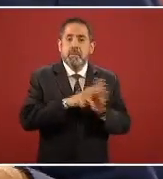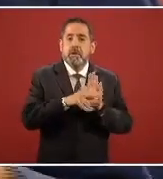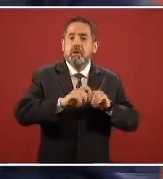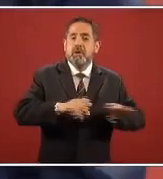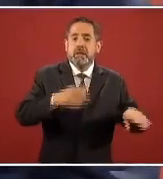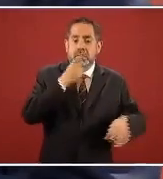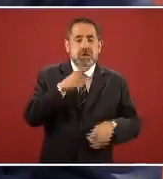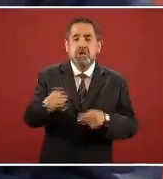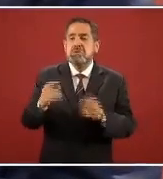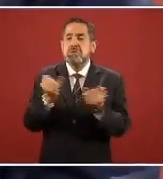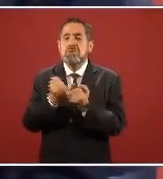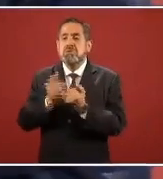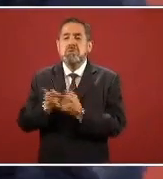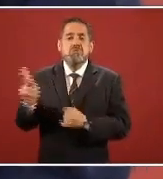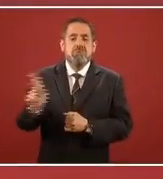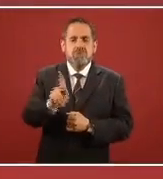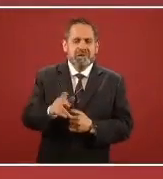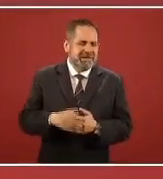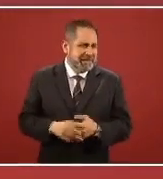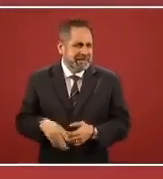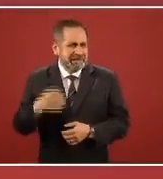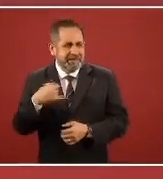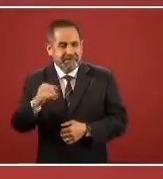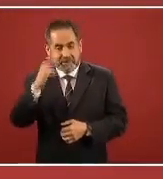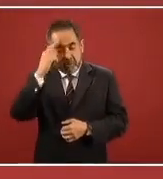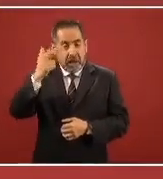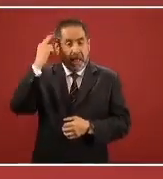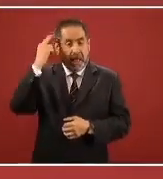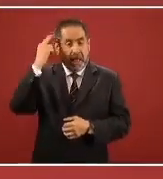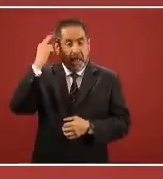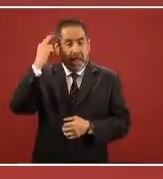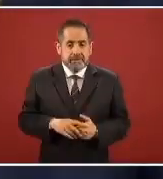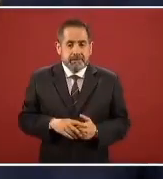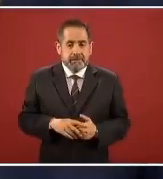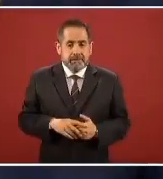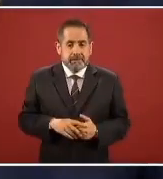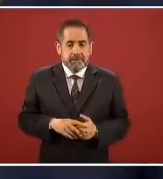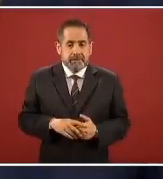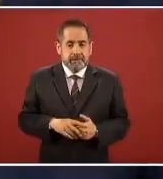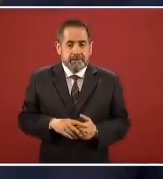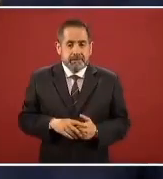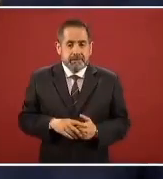gosh. El paso de charola. Oh.